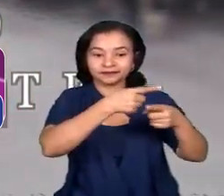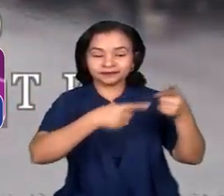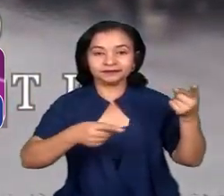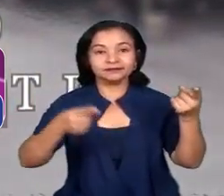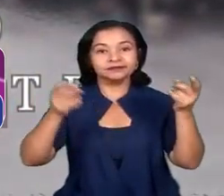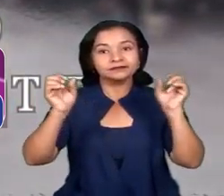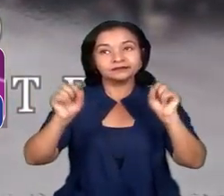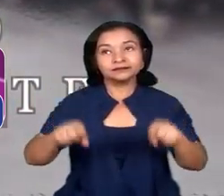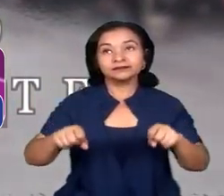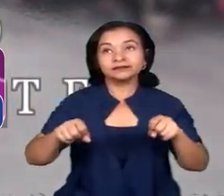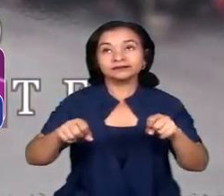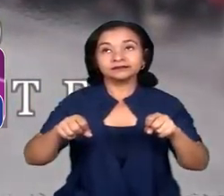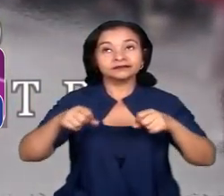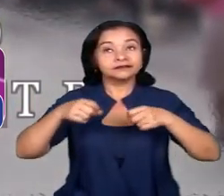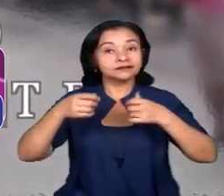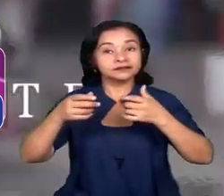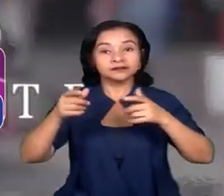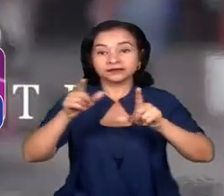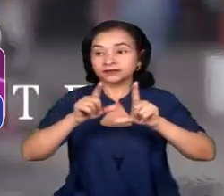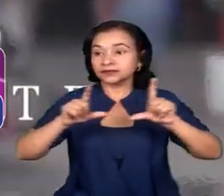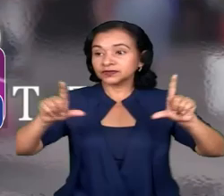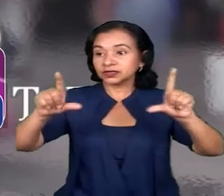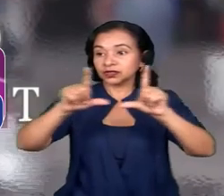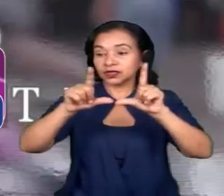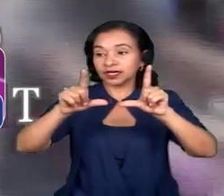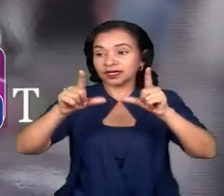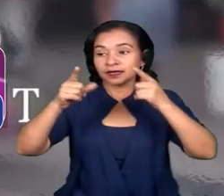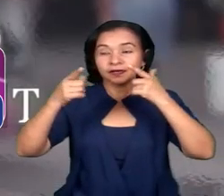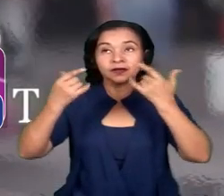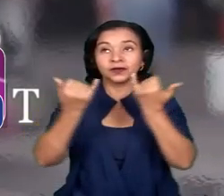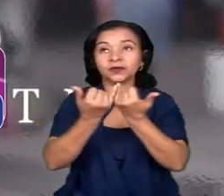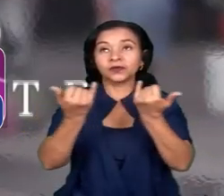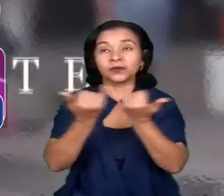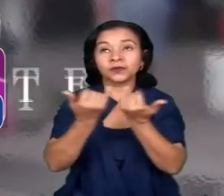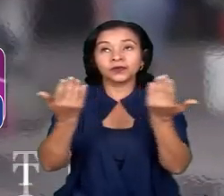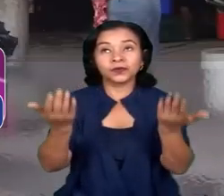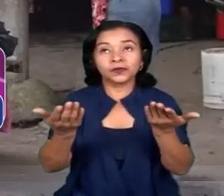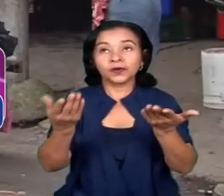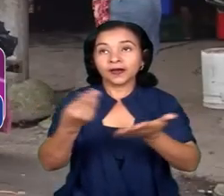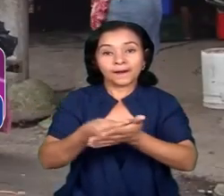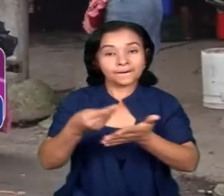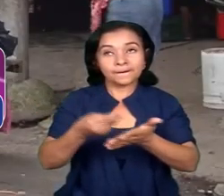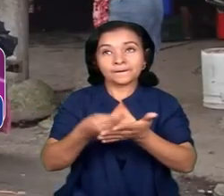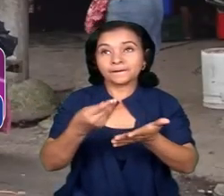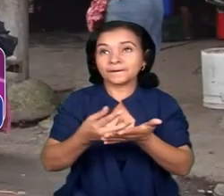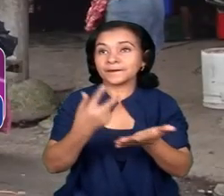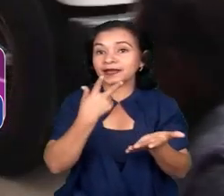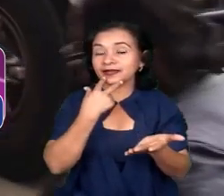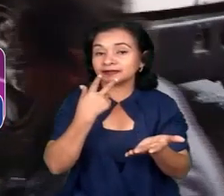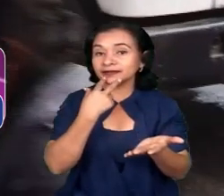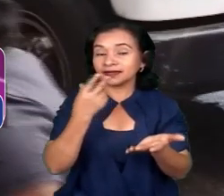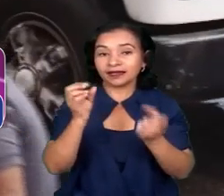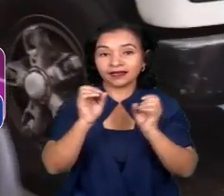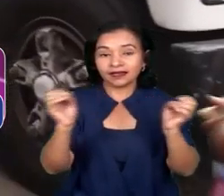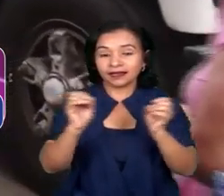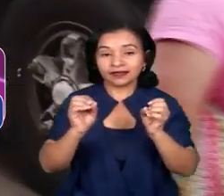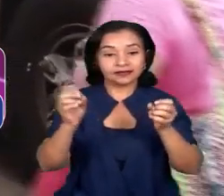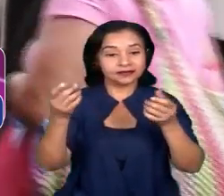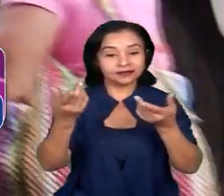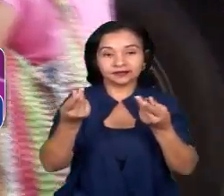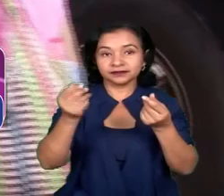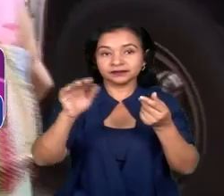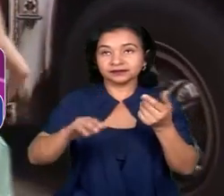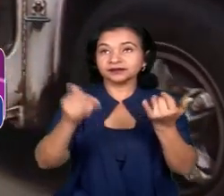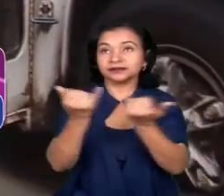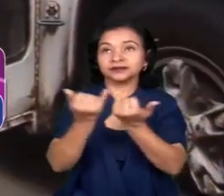tanto. En los centros comerciales usted como que va a ver va a comprar eso, y no nadie le dice nada. Es un precio estático.